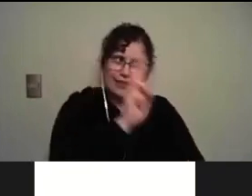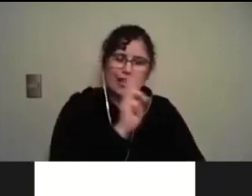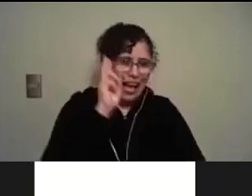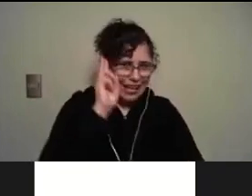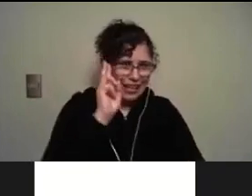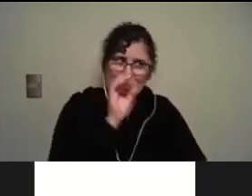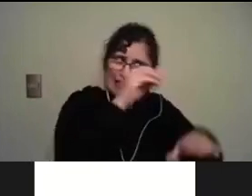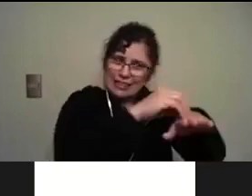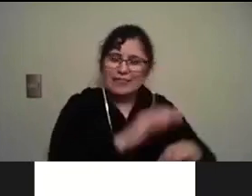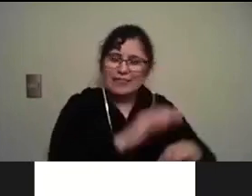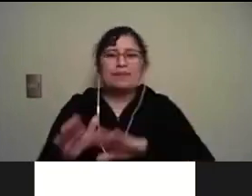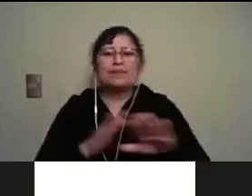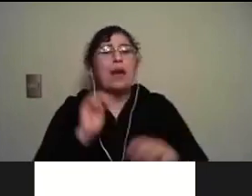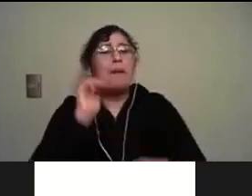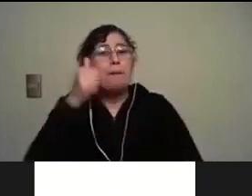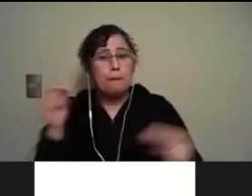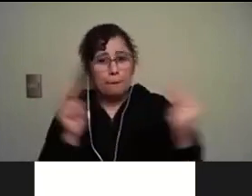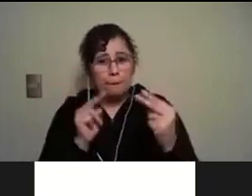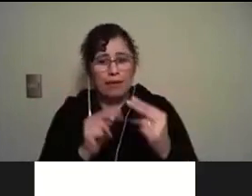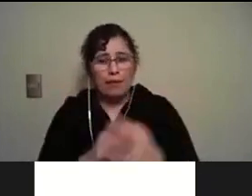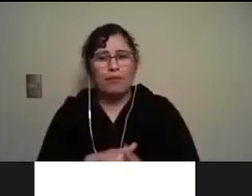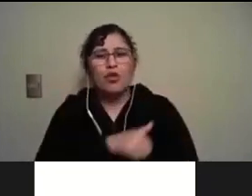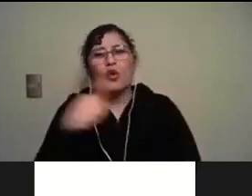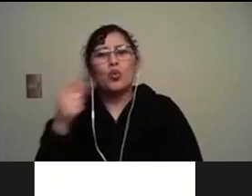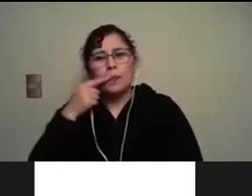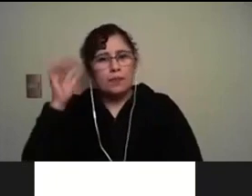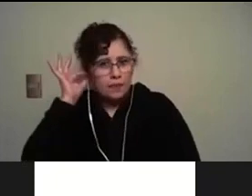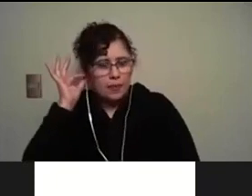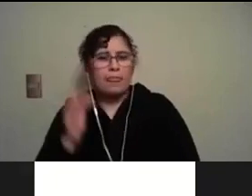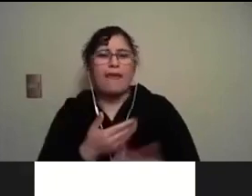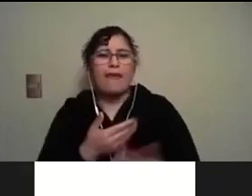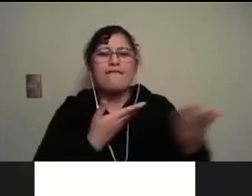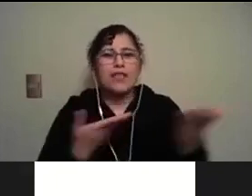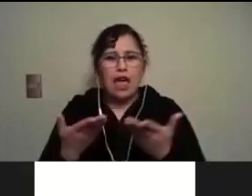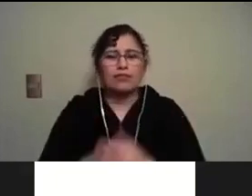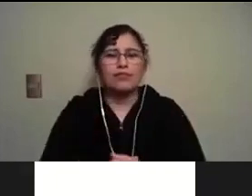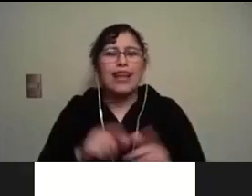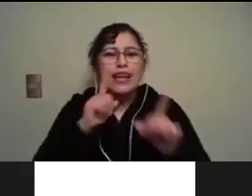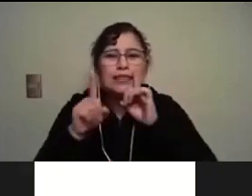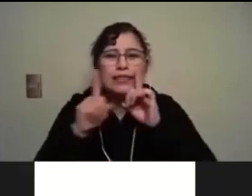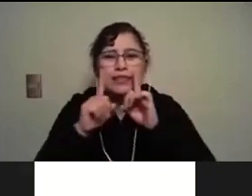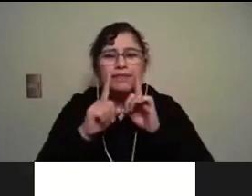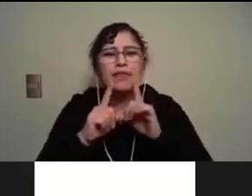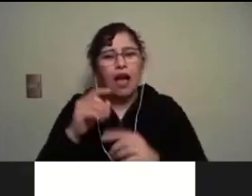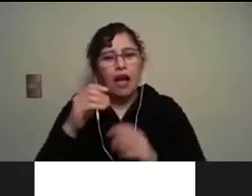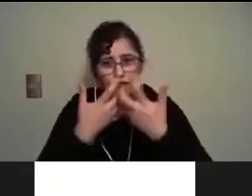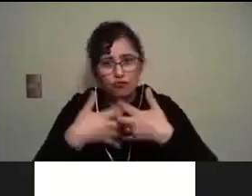no hay problema. Eso, nos vemos mañana, ya todos y todos invitados para ver test de funciones cognitivas,